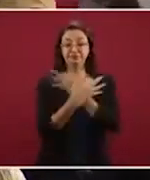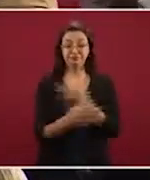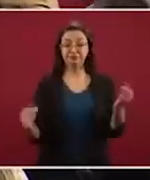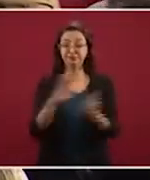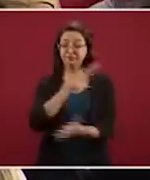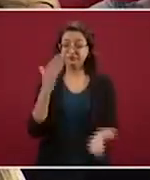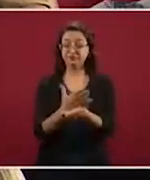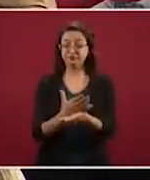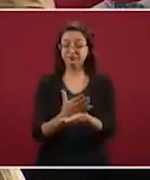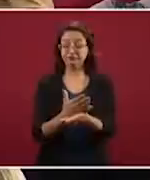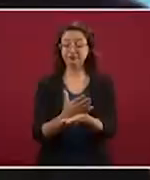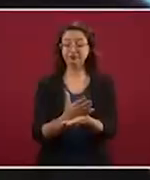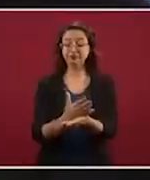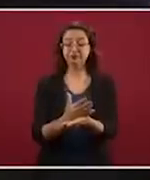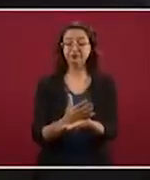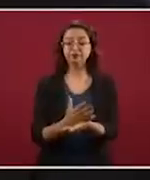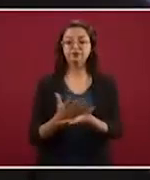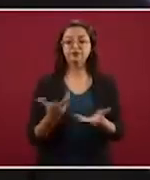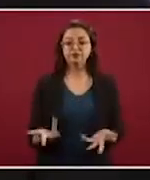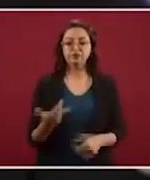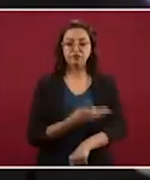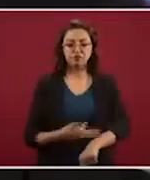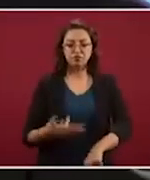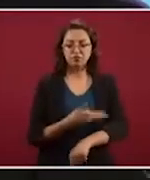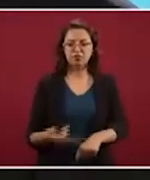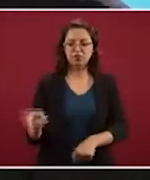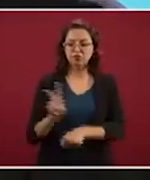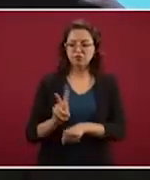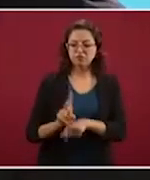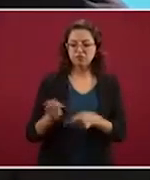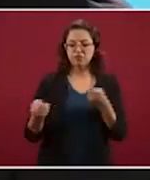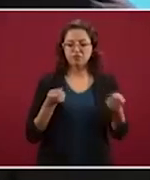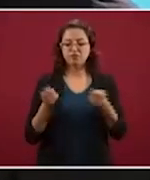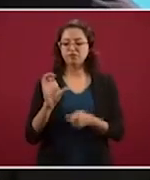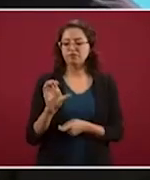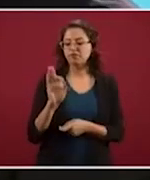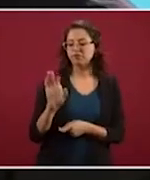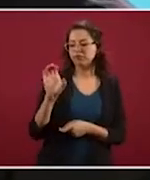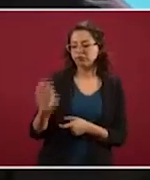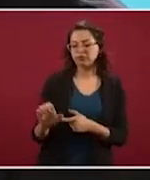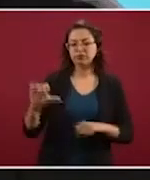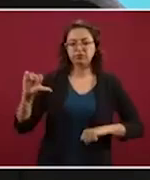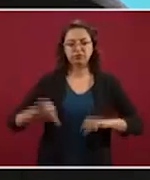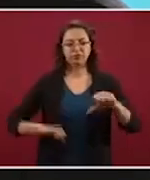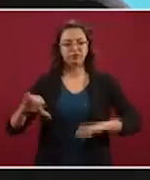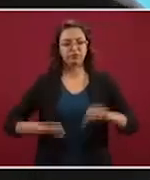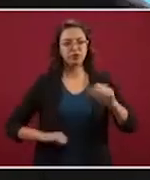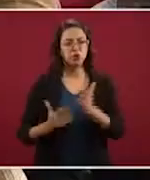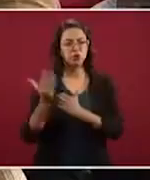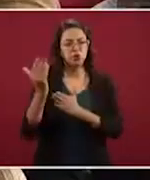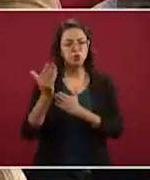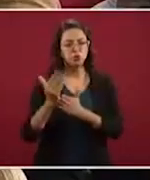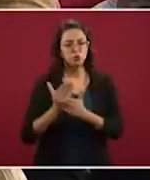anunciaba precisamente con una regulación que fue limitando a la CFE en todas sus actividades y